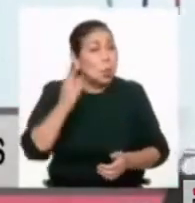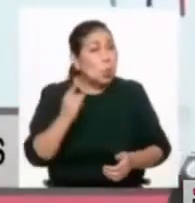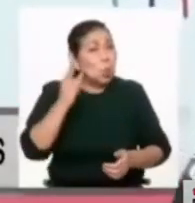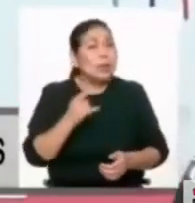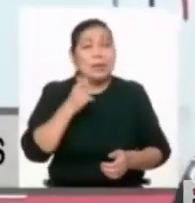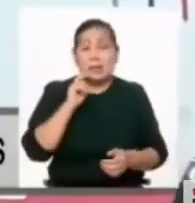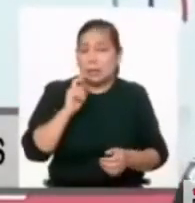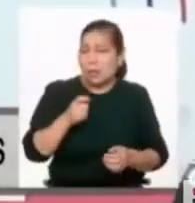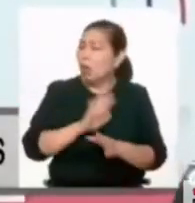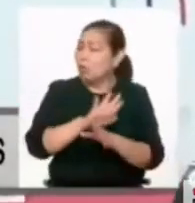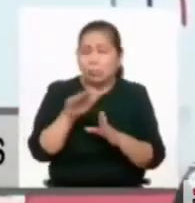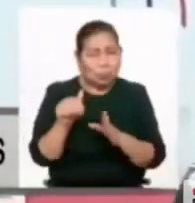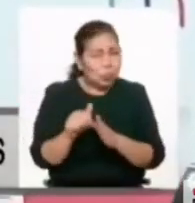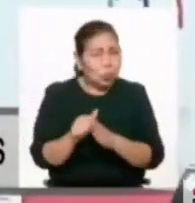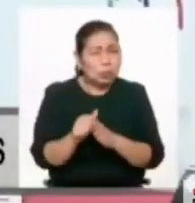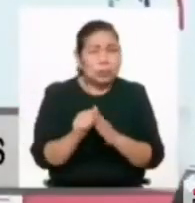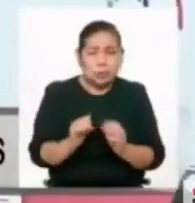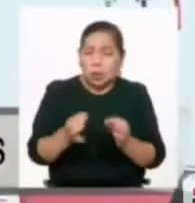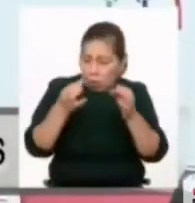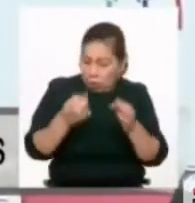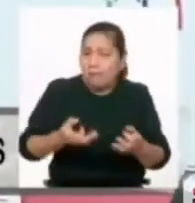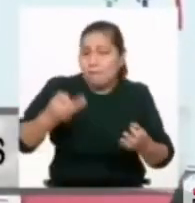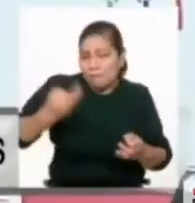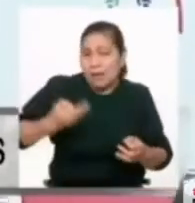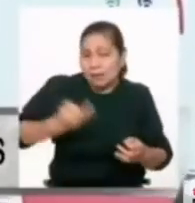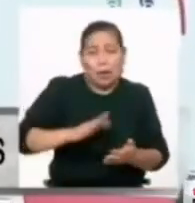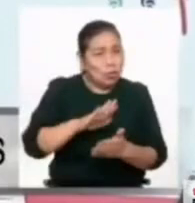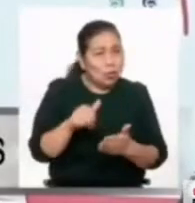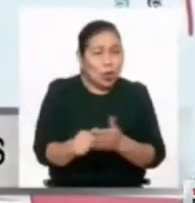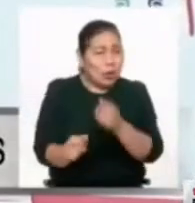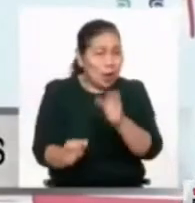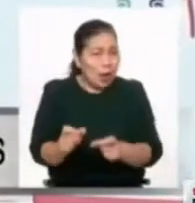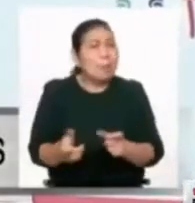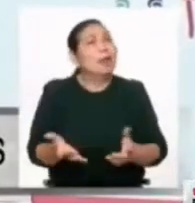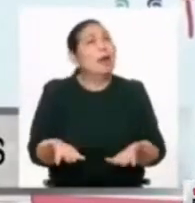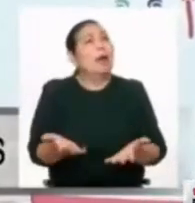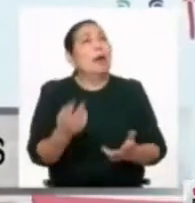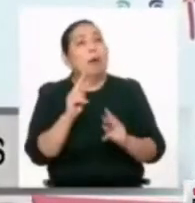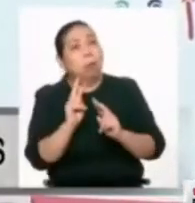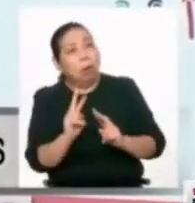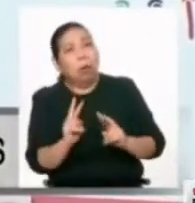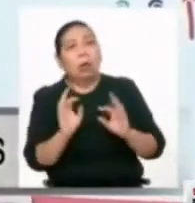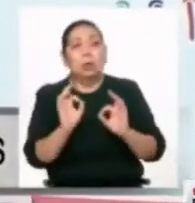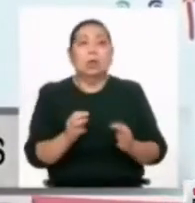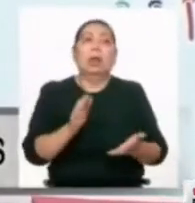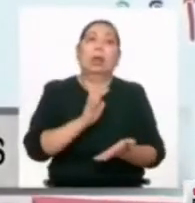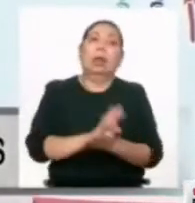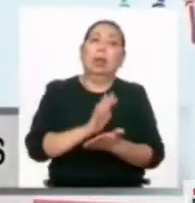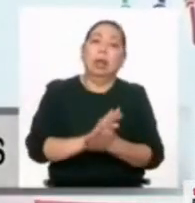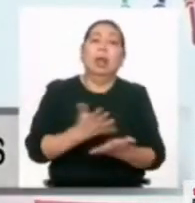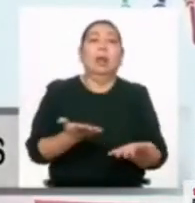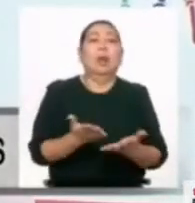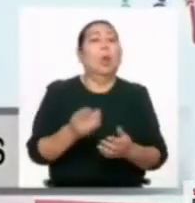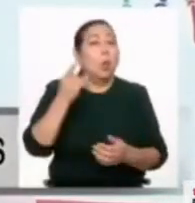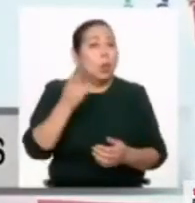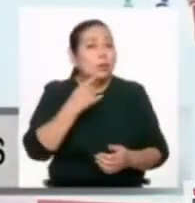emergencia sea toda una realidad, que todos los ciudadanos sientan, ¿no?, que hay estado